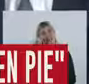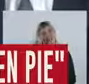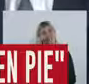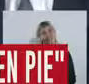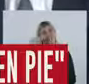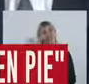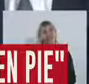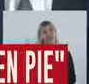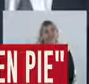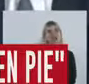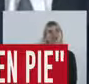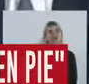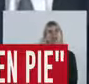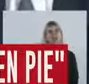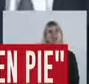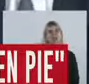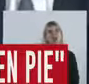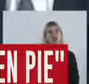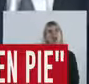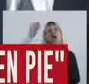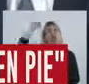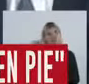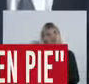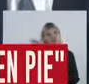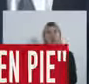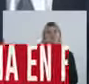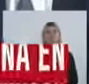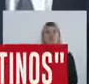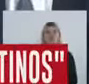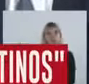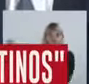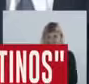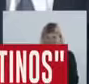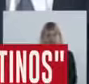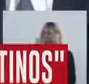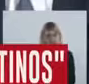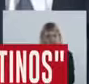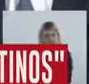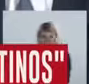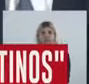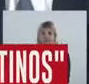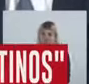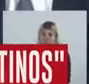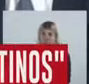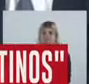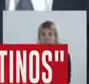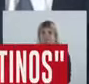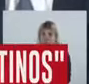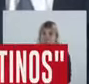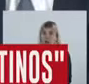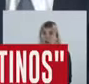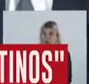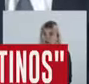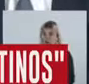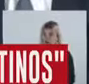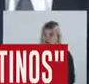no antes de ayer sino el anterior, me trajo su idea, su plan, que es un plan realmente muy ambicioso, con un esfuerzo fiscal